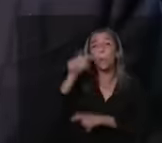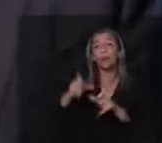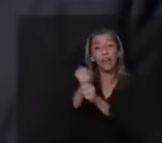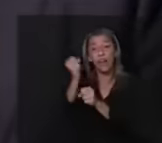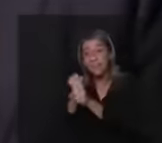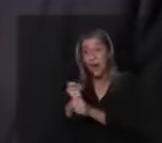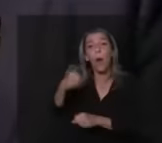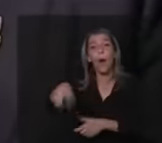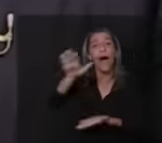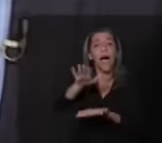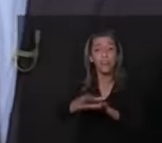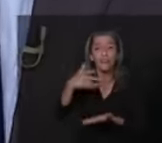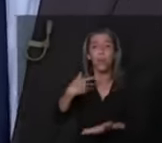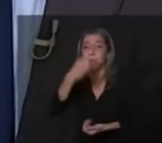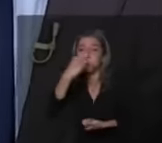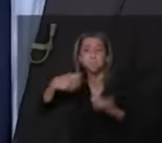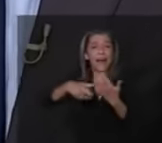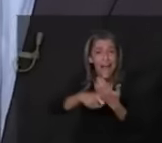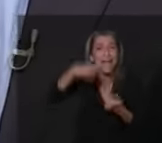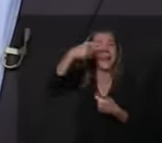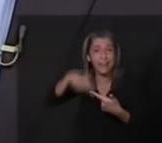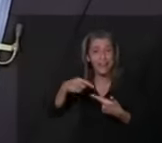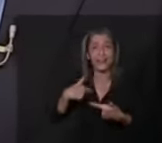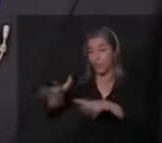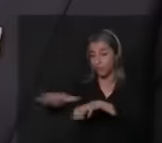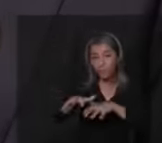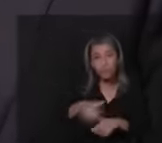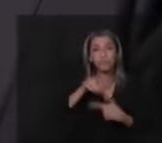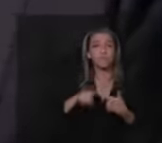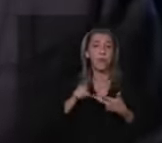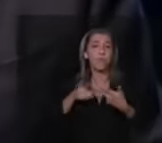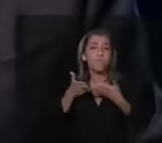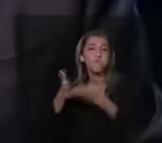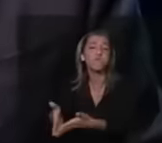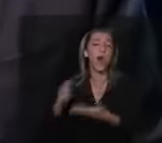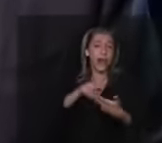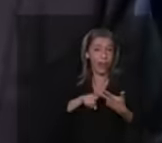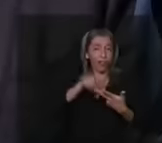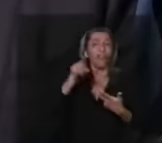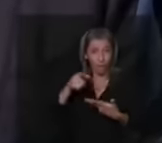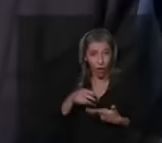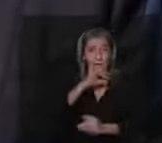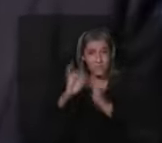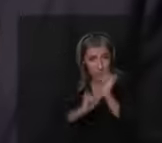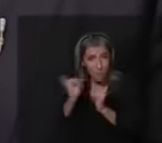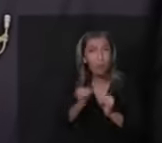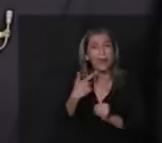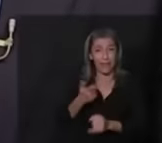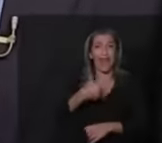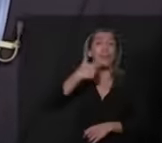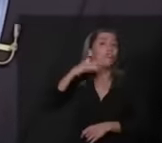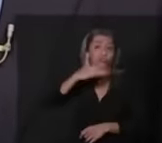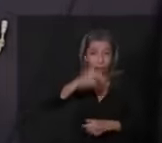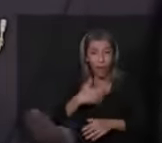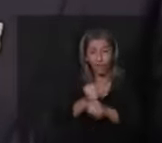los trabajadores avícolas, hay que explicarle a los trabajadores del puerto del Gran Rosario, hay que explicarle a los trabajadores del poroto de la soja en Salta, hay